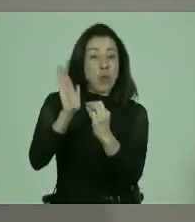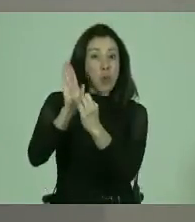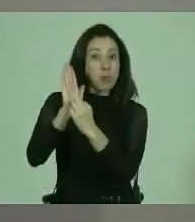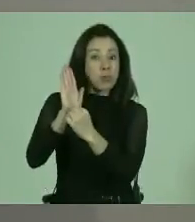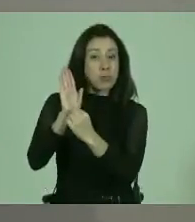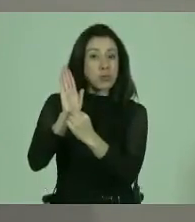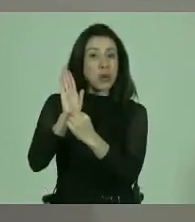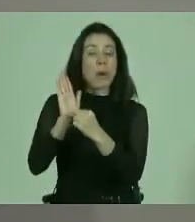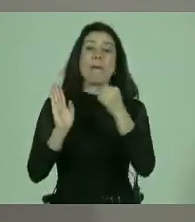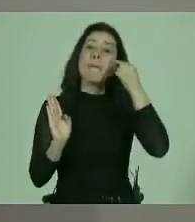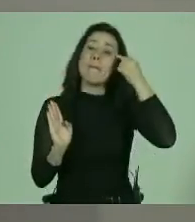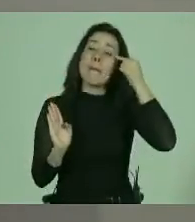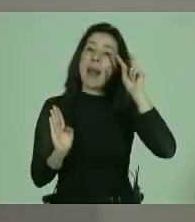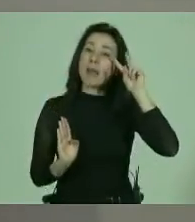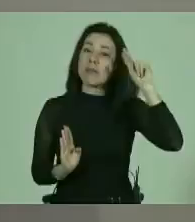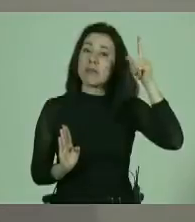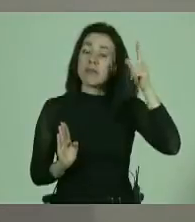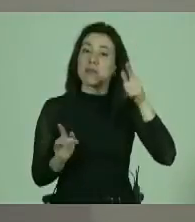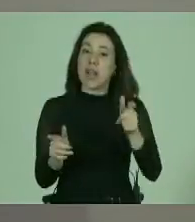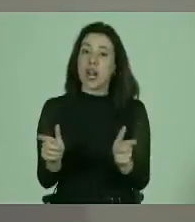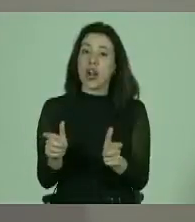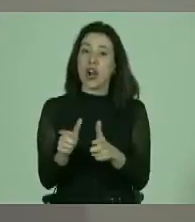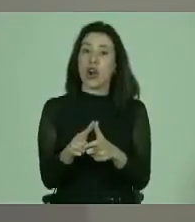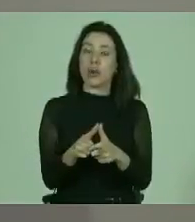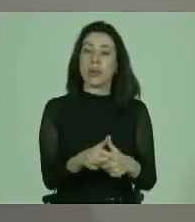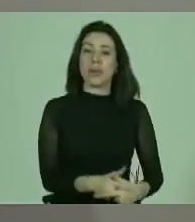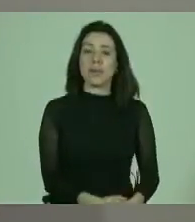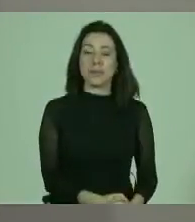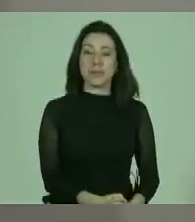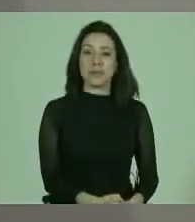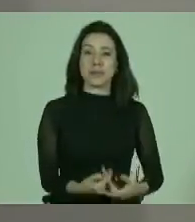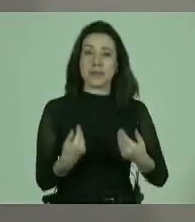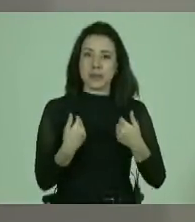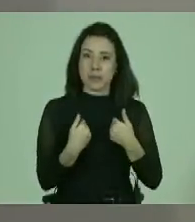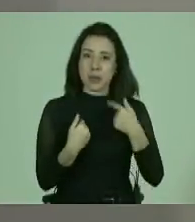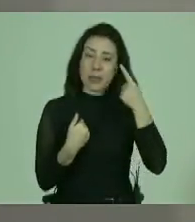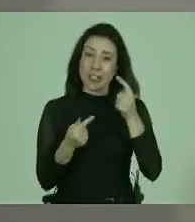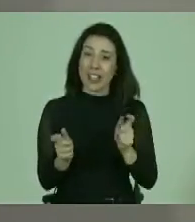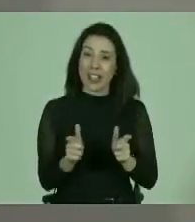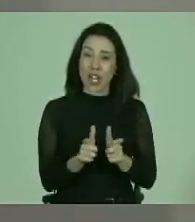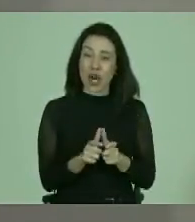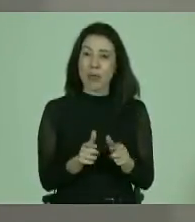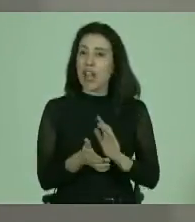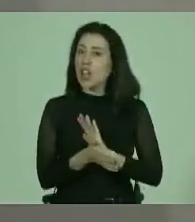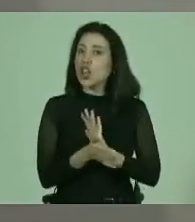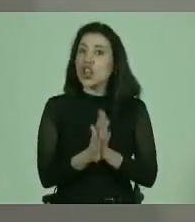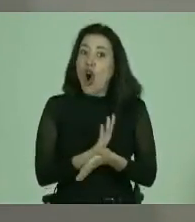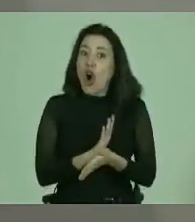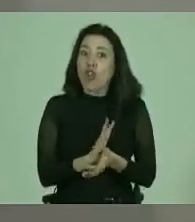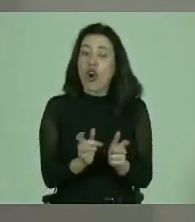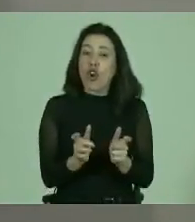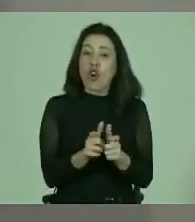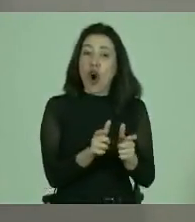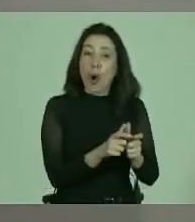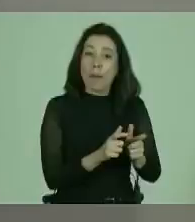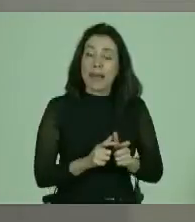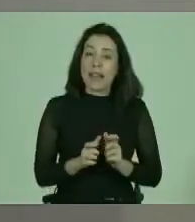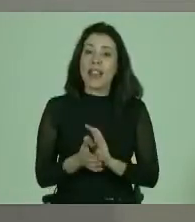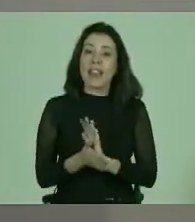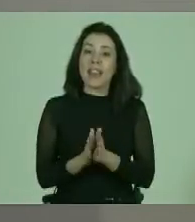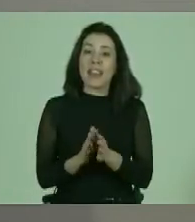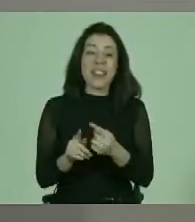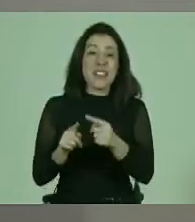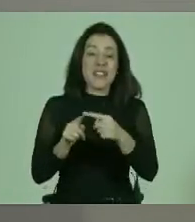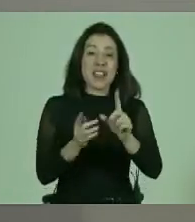para que creen estos comités bueno yo creo que estos comités todos los comités en los distintos lugares